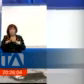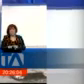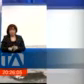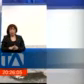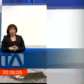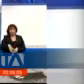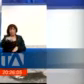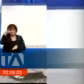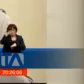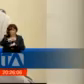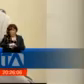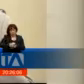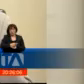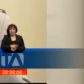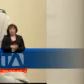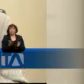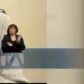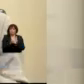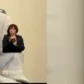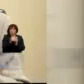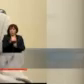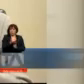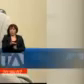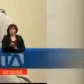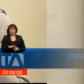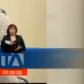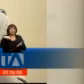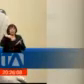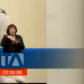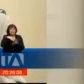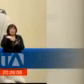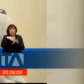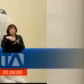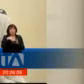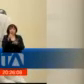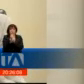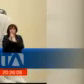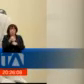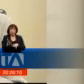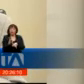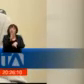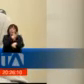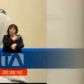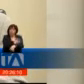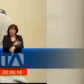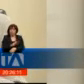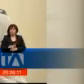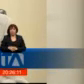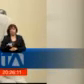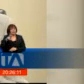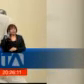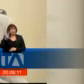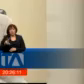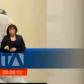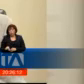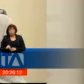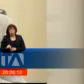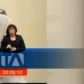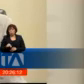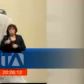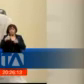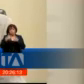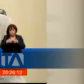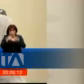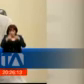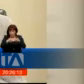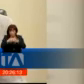servicio de alumbrado público. El estudio que se ha hecho anteriormente no está adecuado y